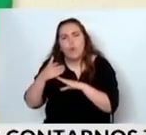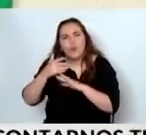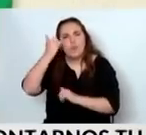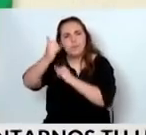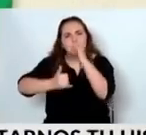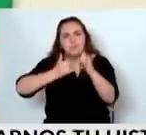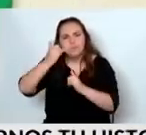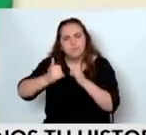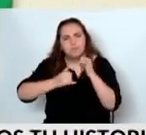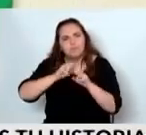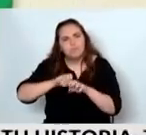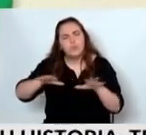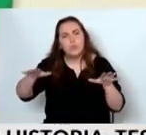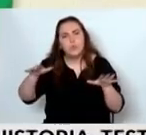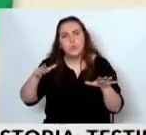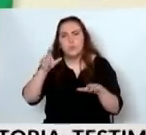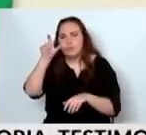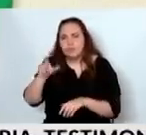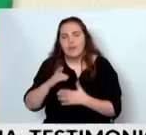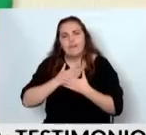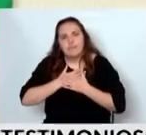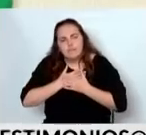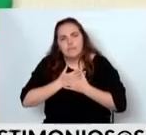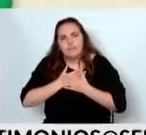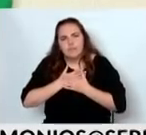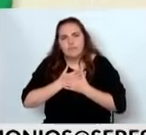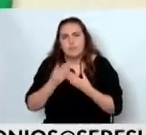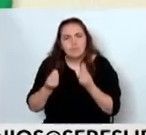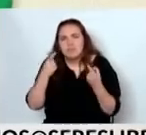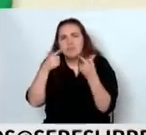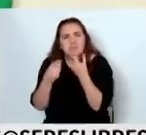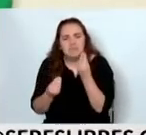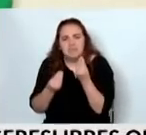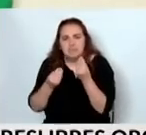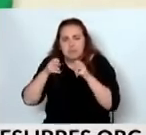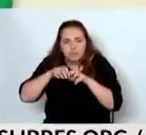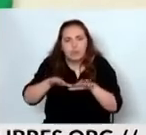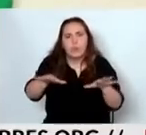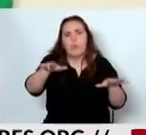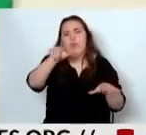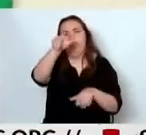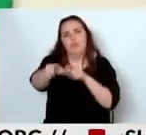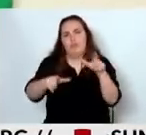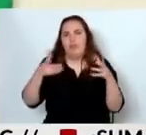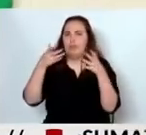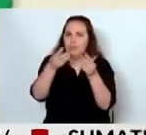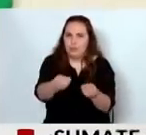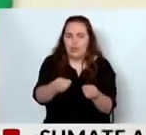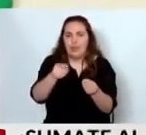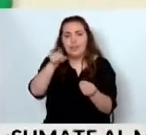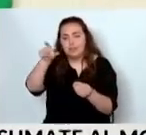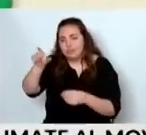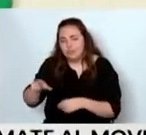muy querido, muy amado, para que le sirva a alguien. Que ese dolor, que esa muerte, que esa